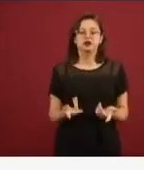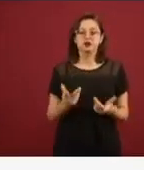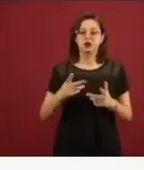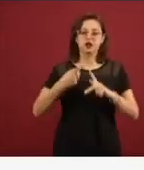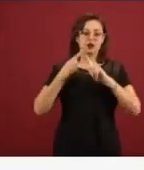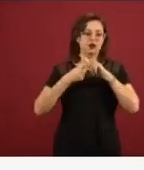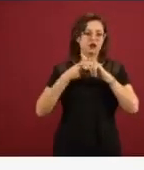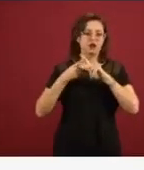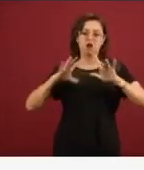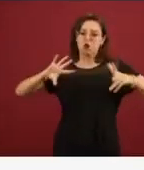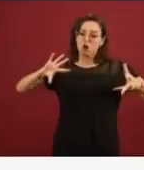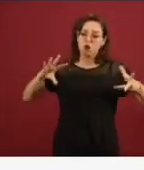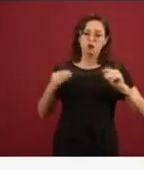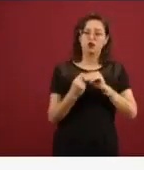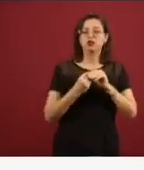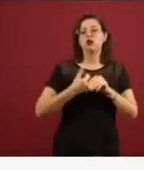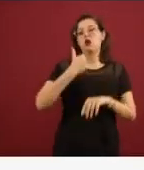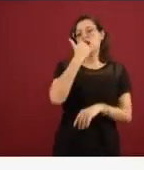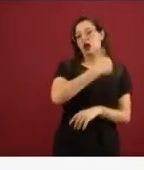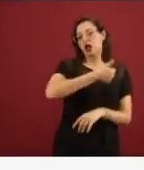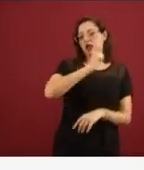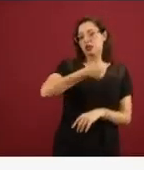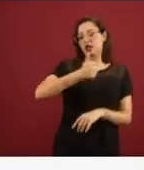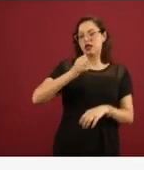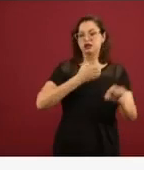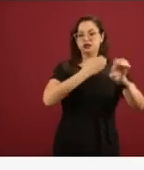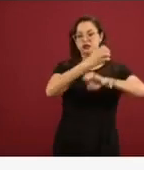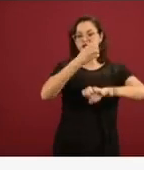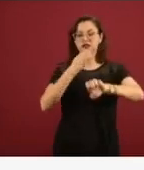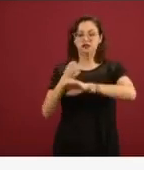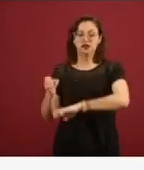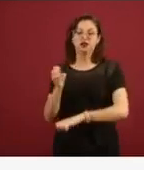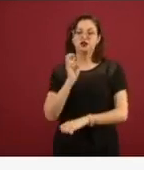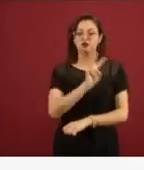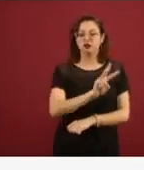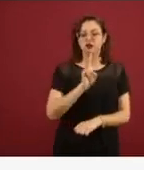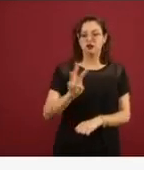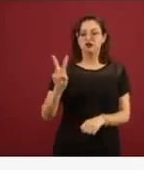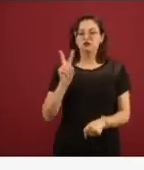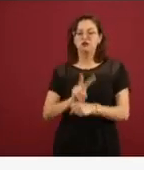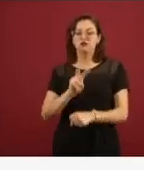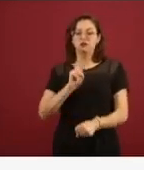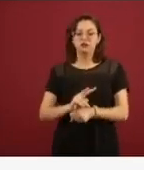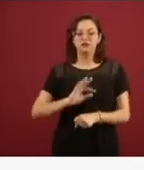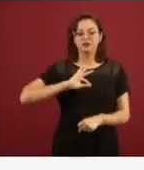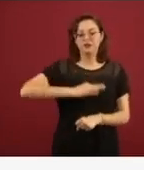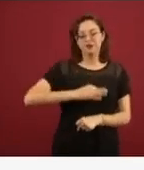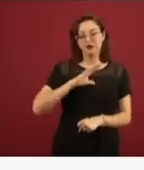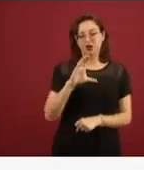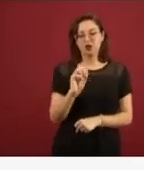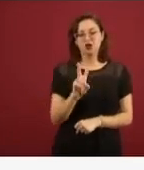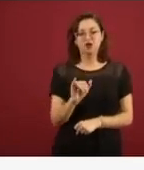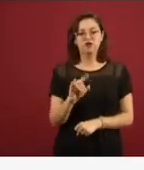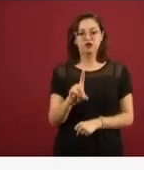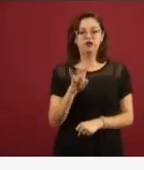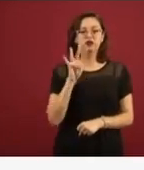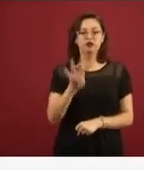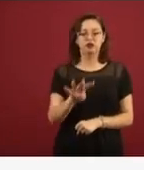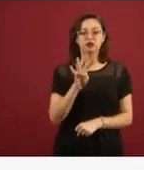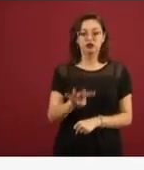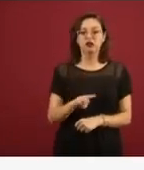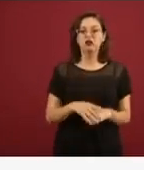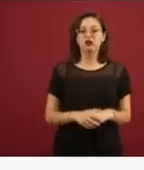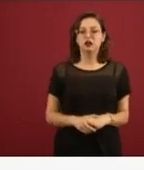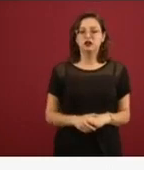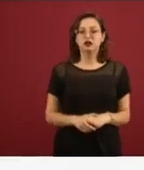estado notificando a través de la plataforma de vigilancia epidemiológica del COVID-19, que es el